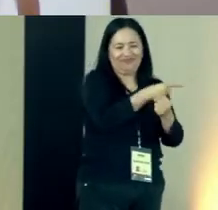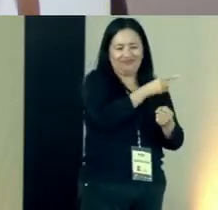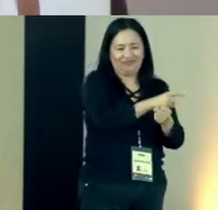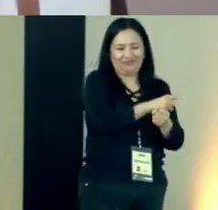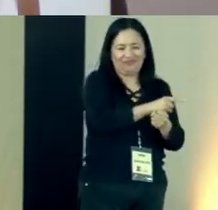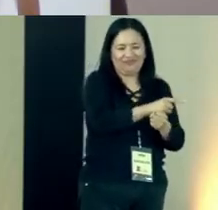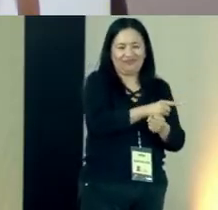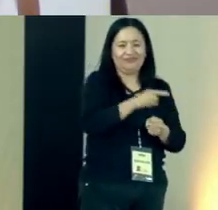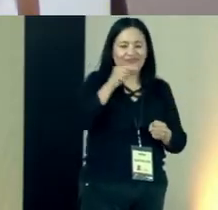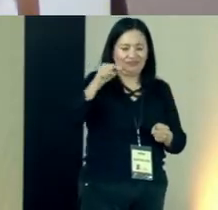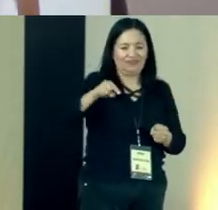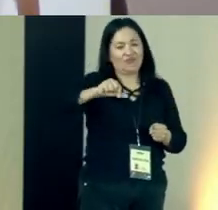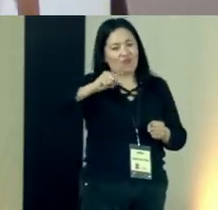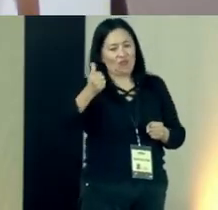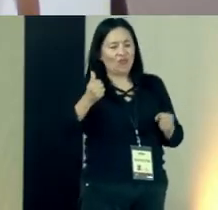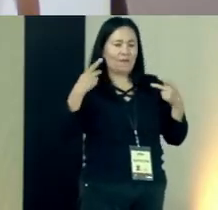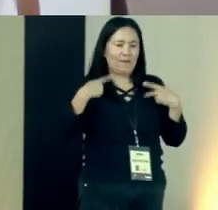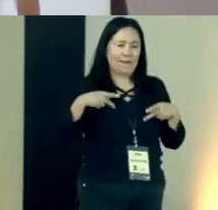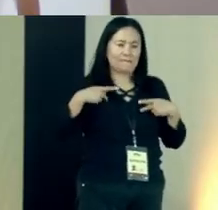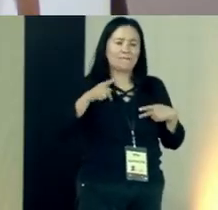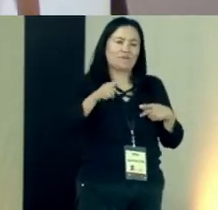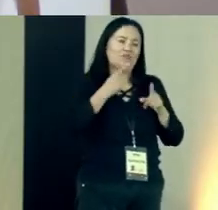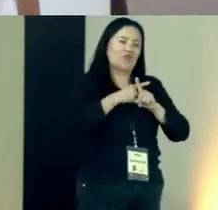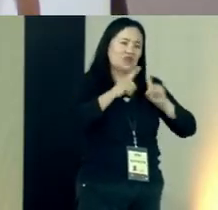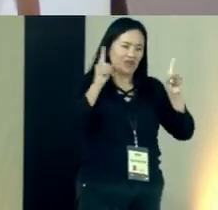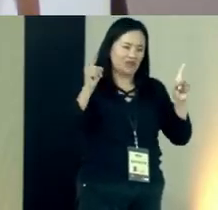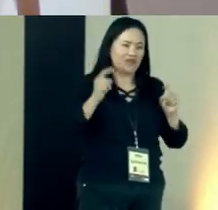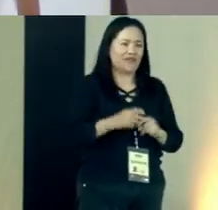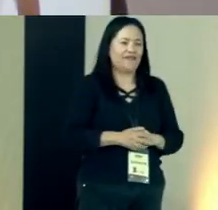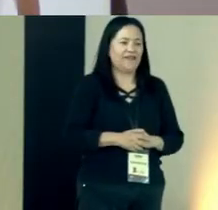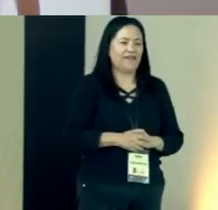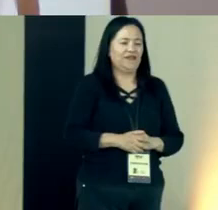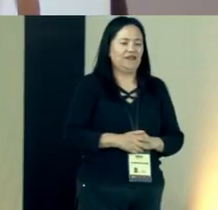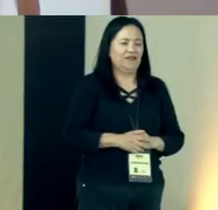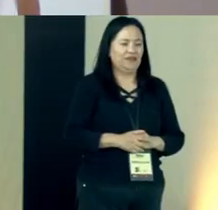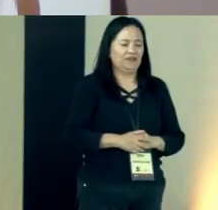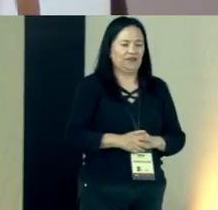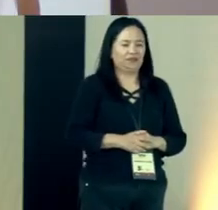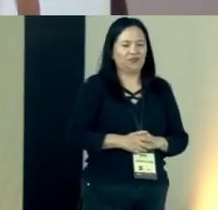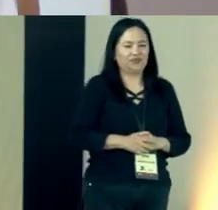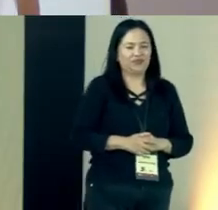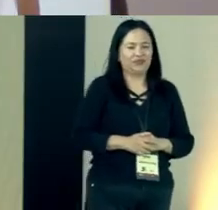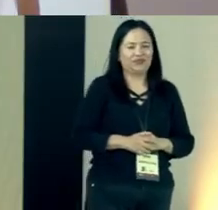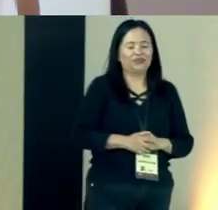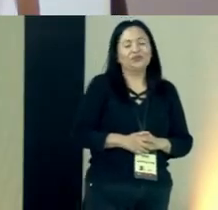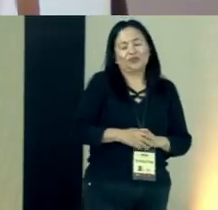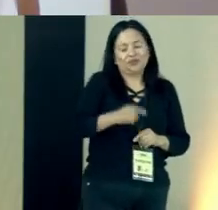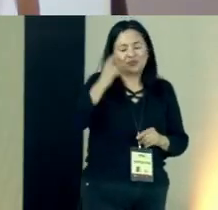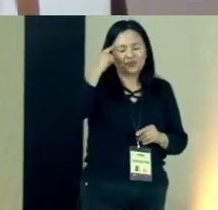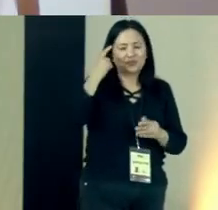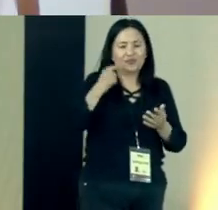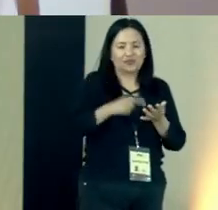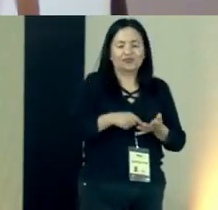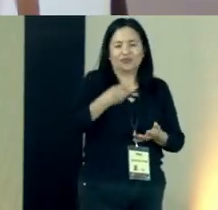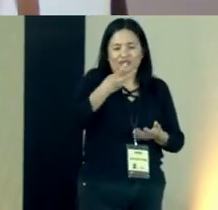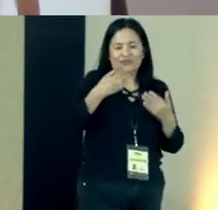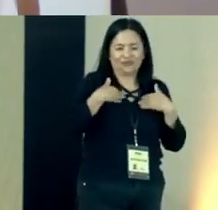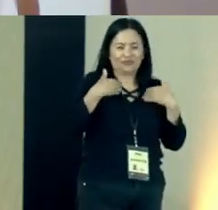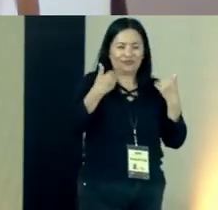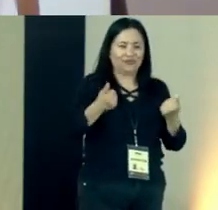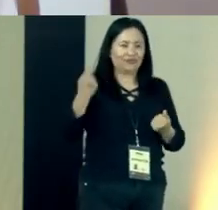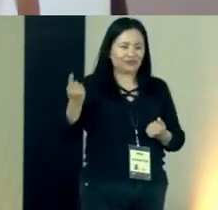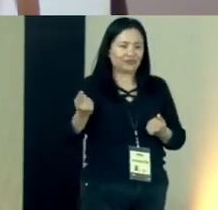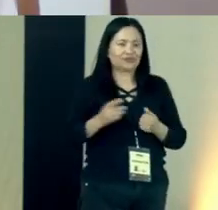relaciones entre estos otros sectores sociales hubieran sido distintas quizá. Entonces creo que es importante también, para entender otros libros de Machado de